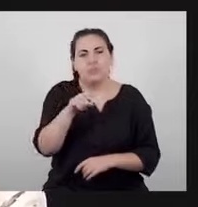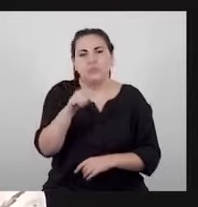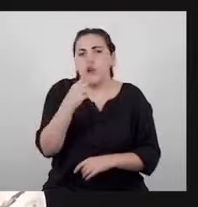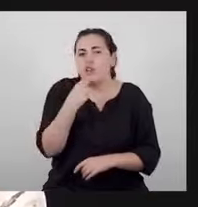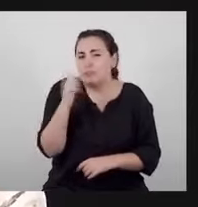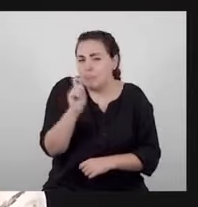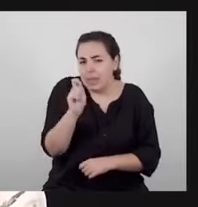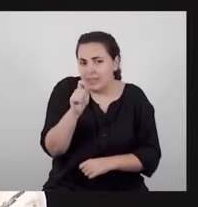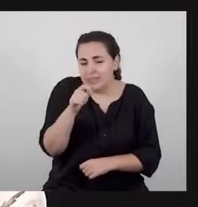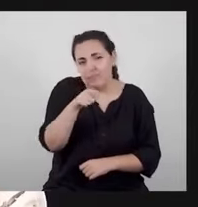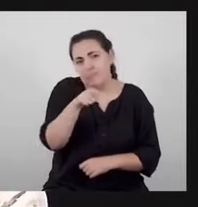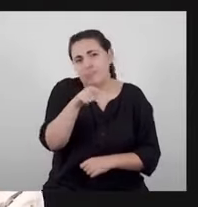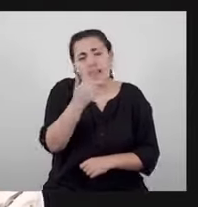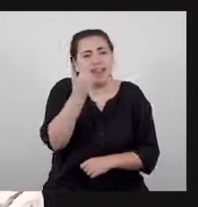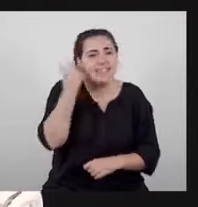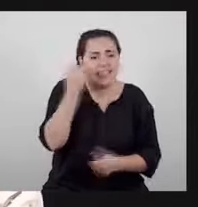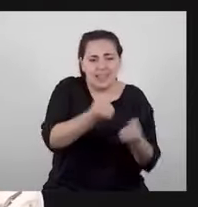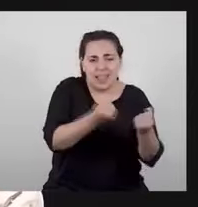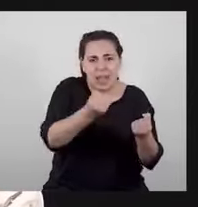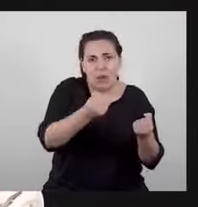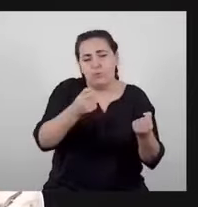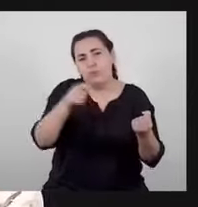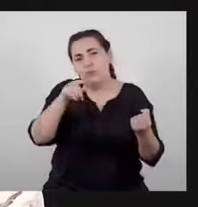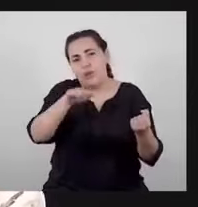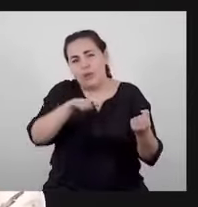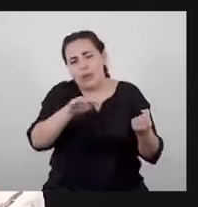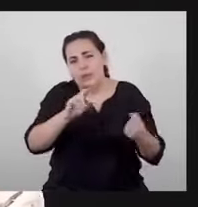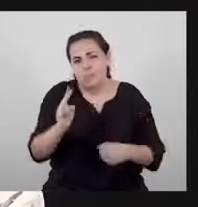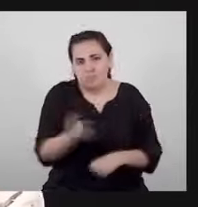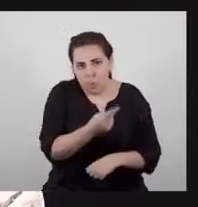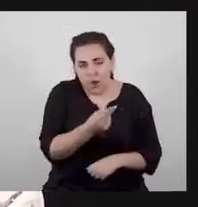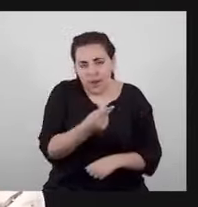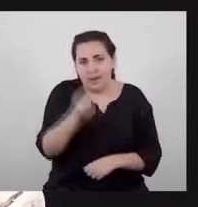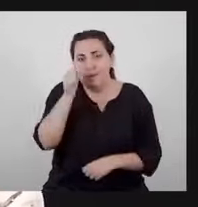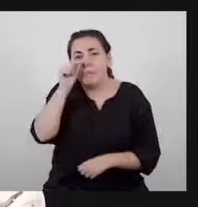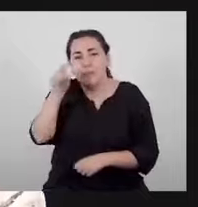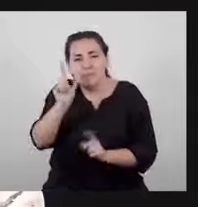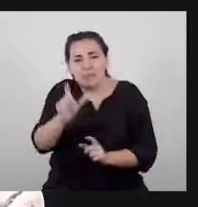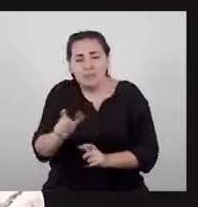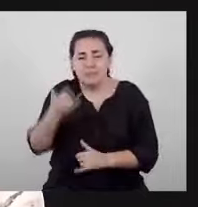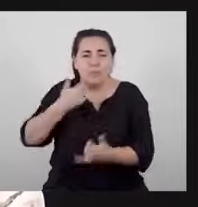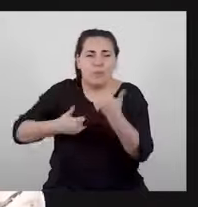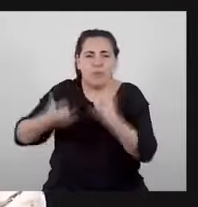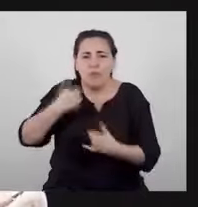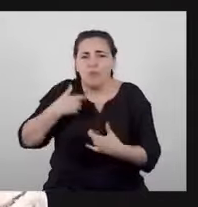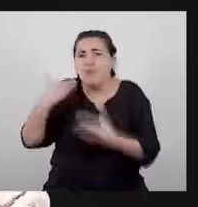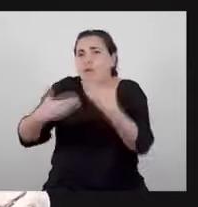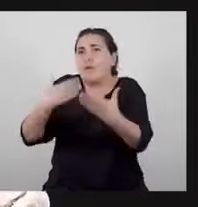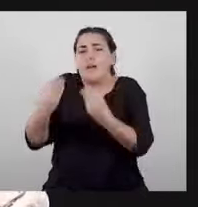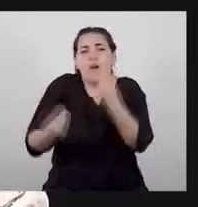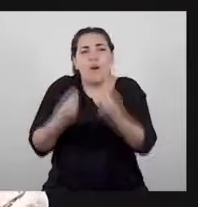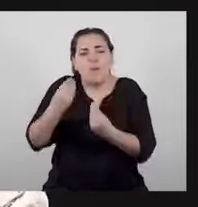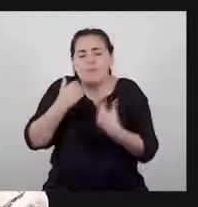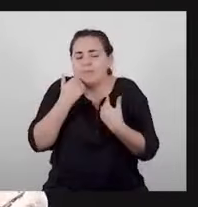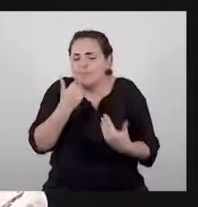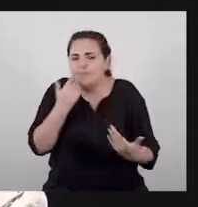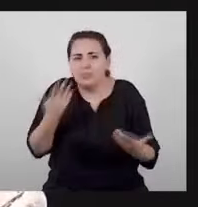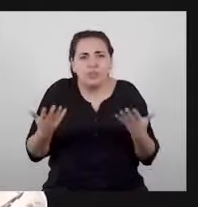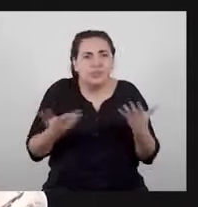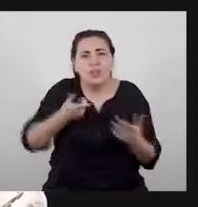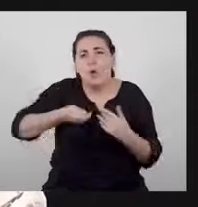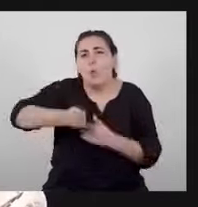vial muere lorenzo entonces el padre recién me estaba diciendo que no sabe cómo seguir adelante está en el medio